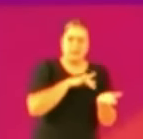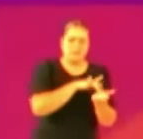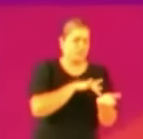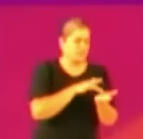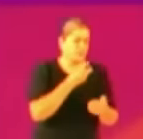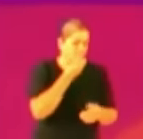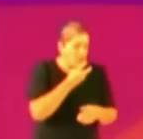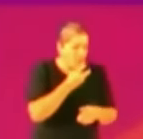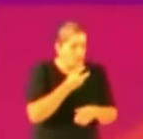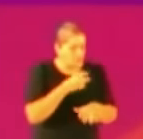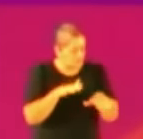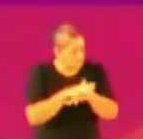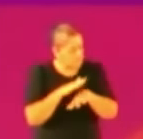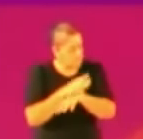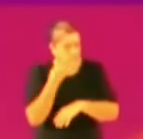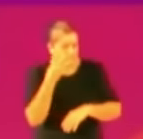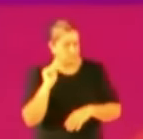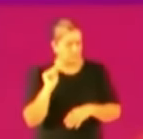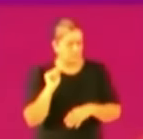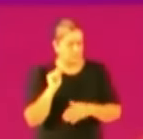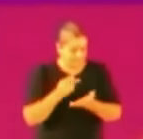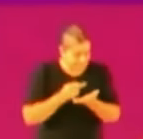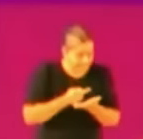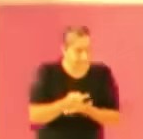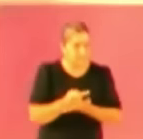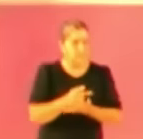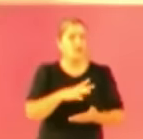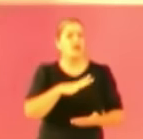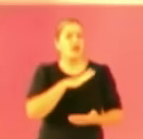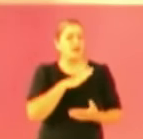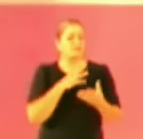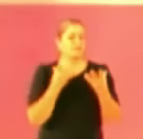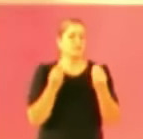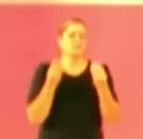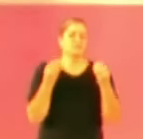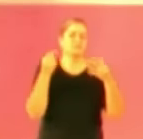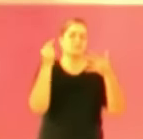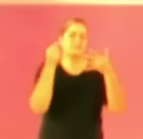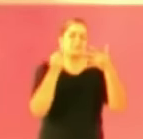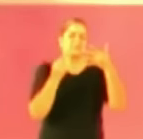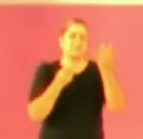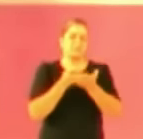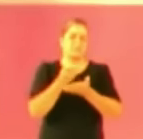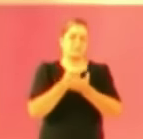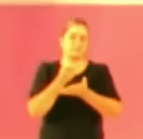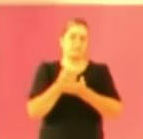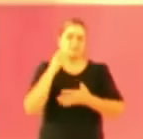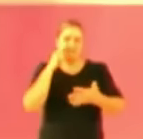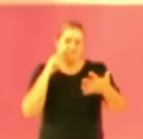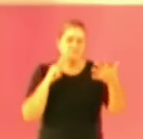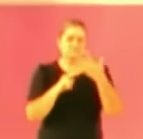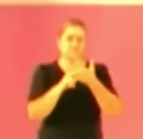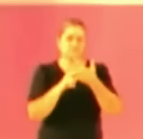dominio de la narrativa. Totalmente estudiada, se veía estudiada sobre los temas. Lo que decías que a veces contestaba dándole un pase, no, como dirían los